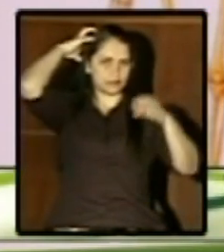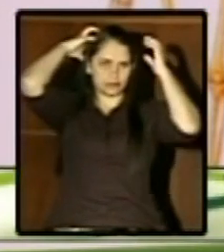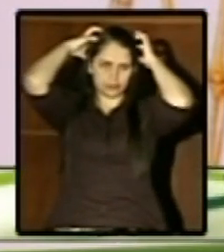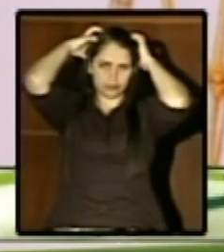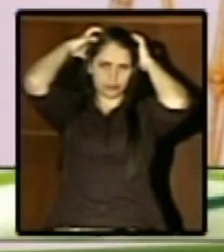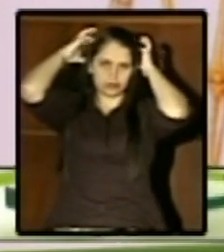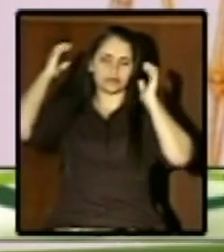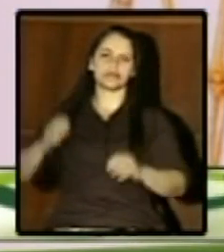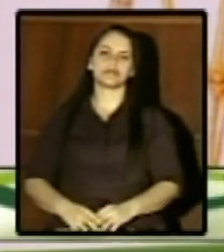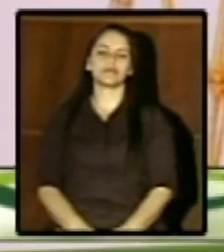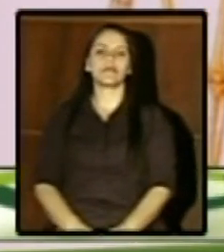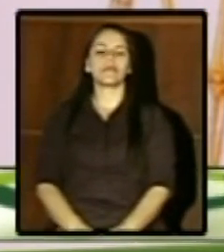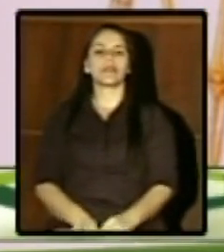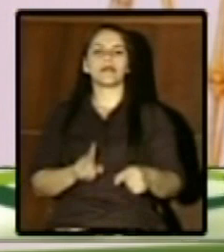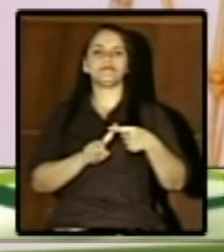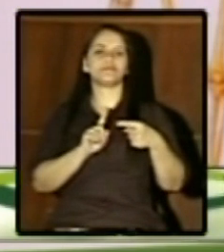cráneo,